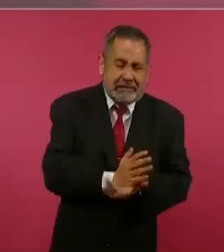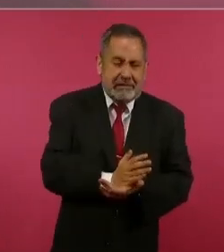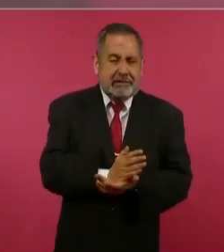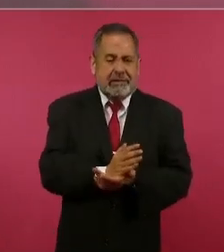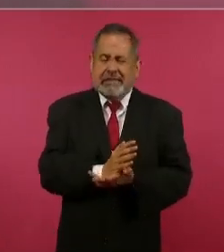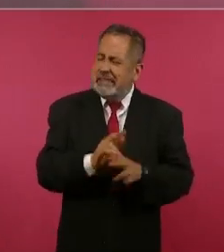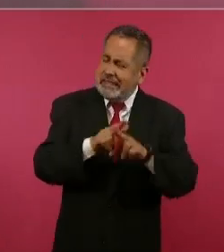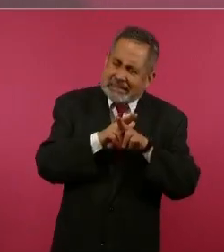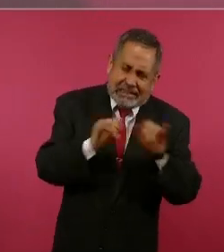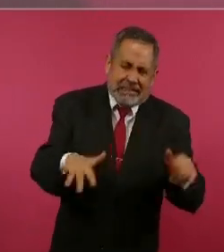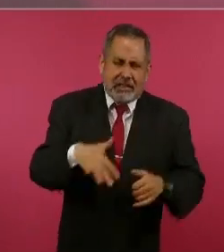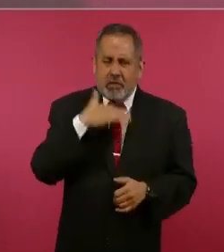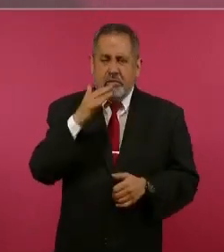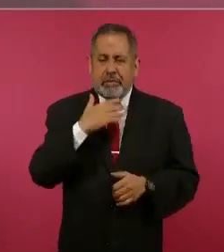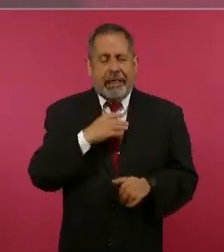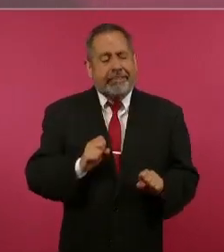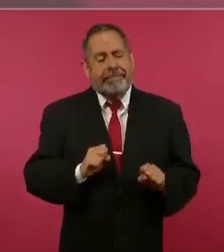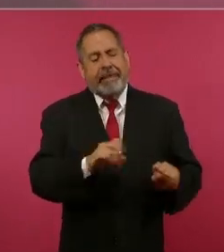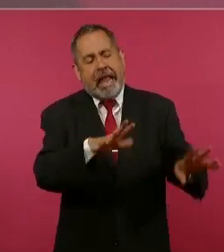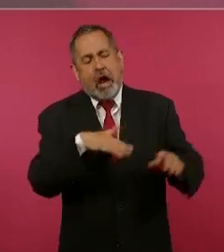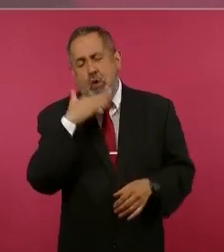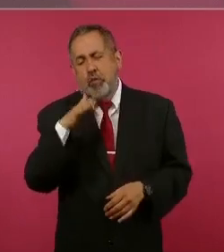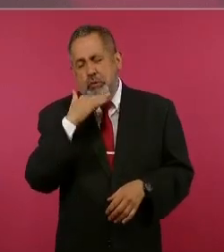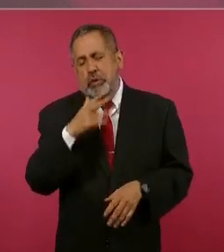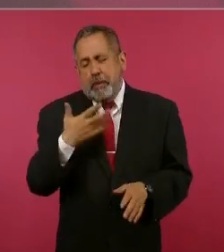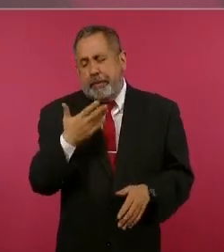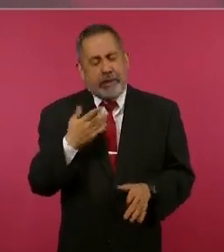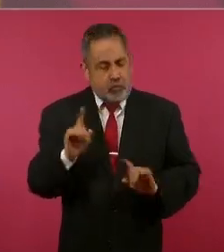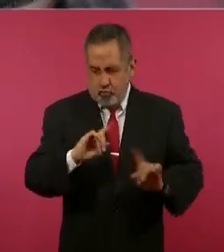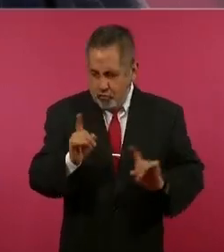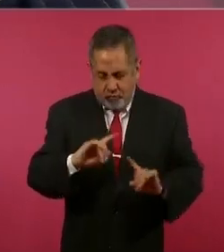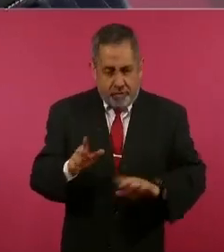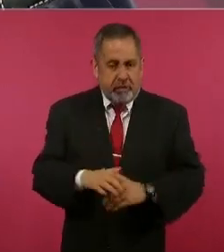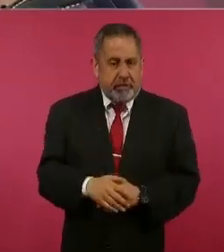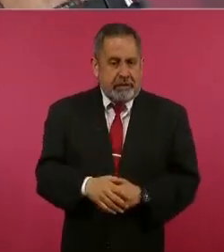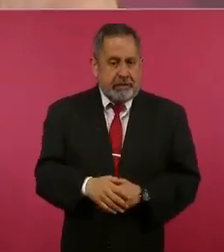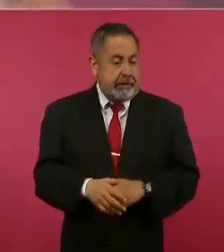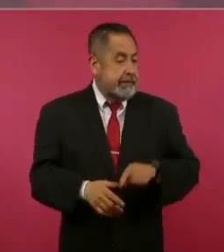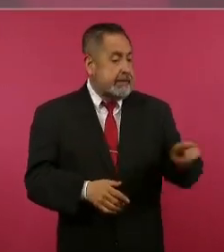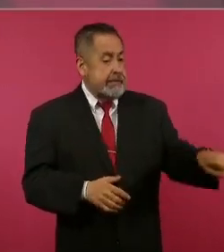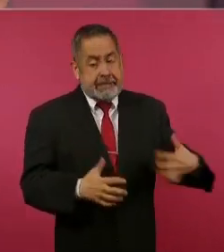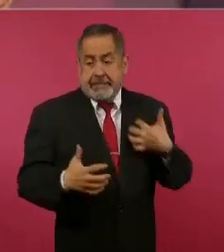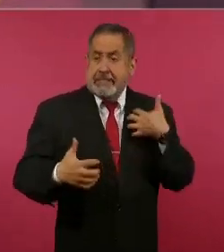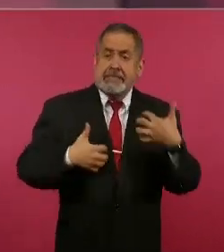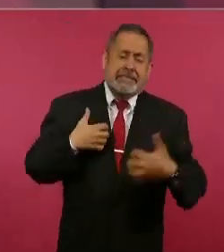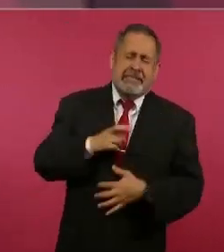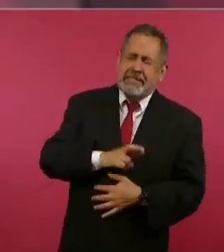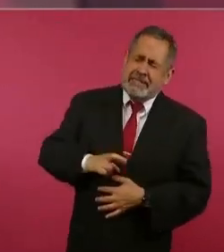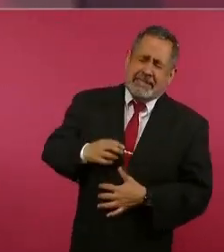No permitir la corrupción. Aunque les moleste,